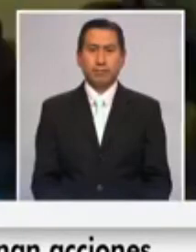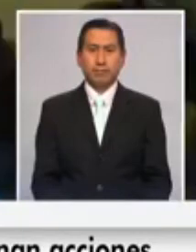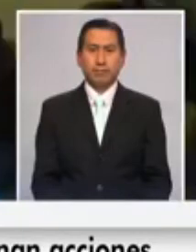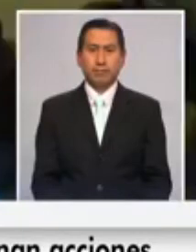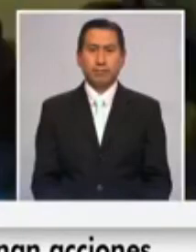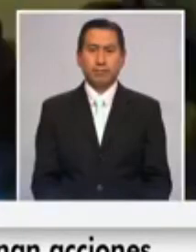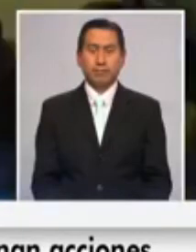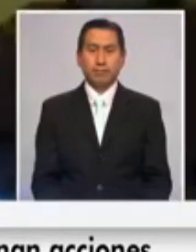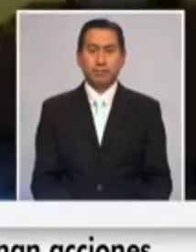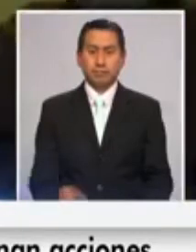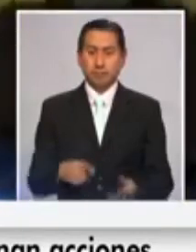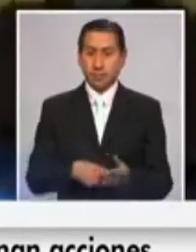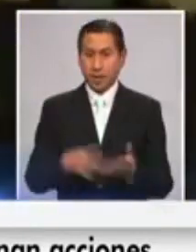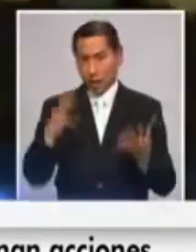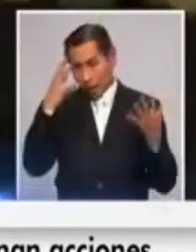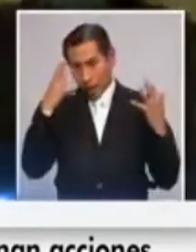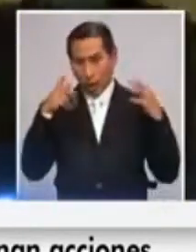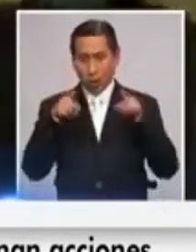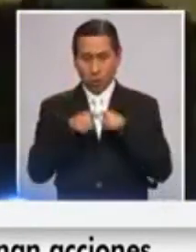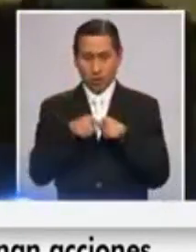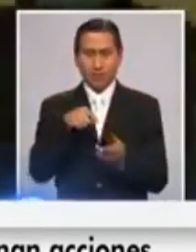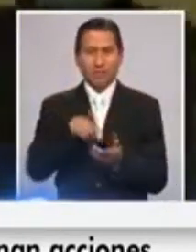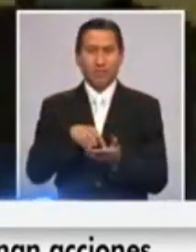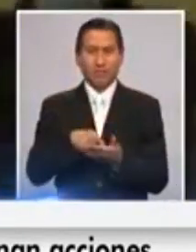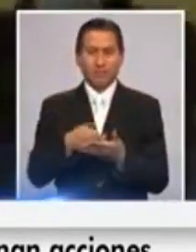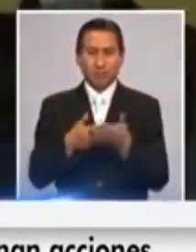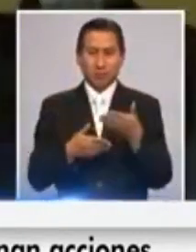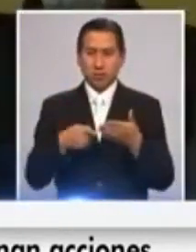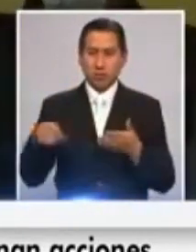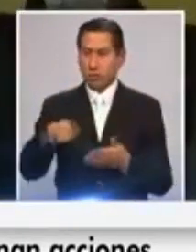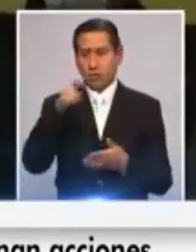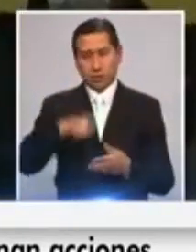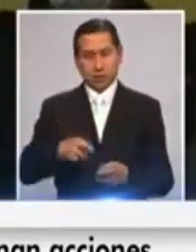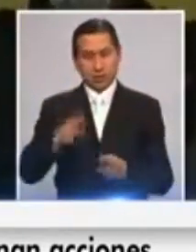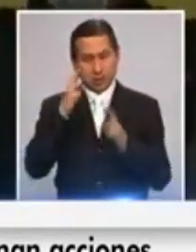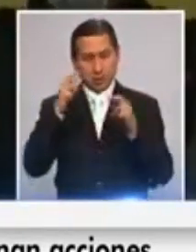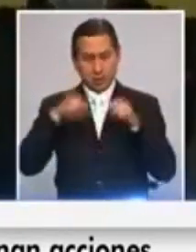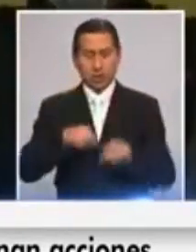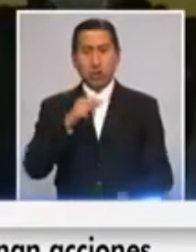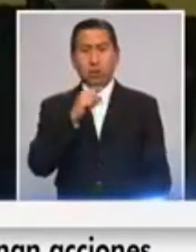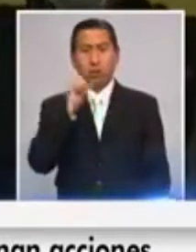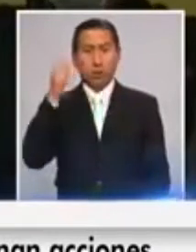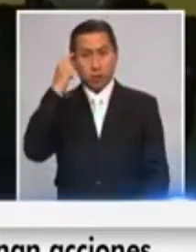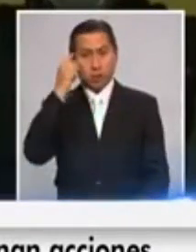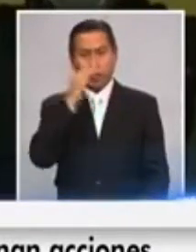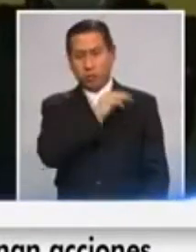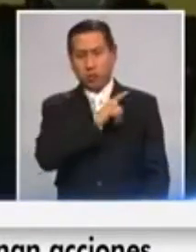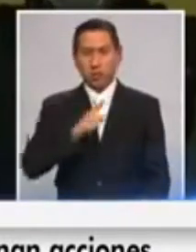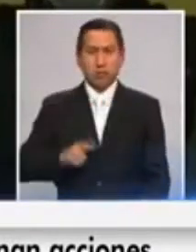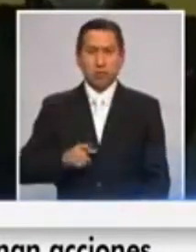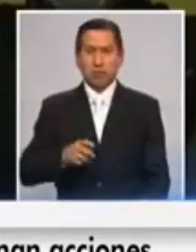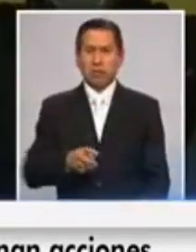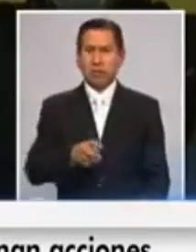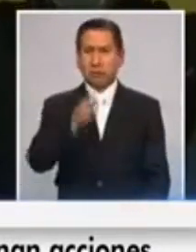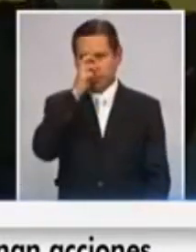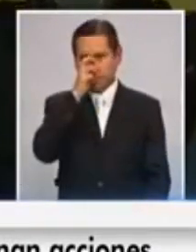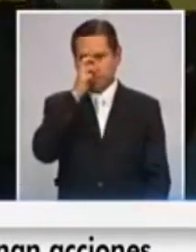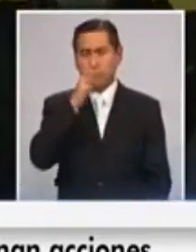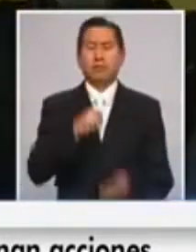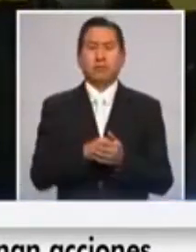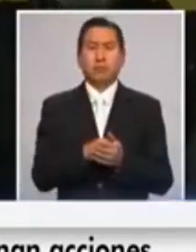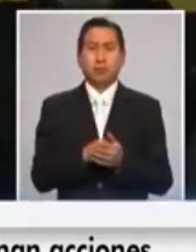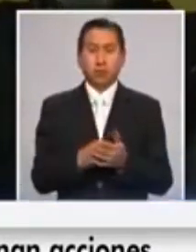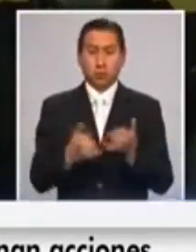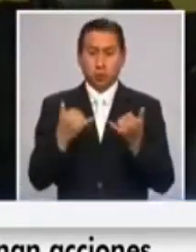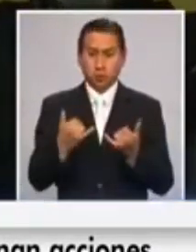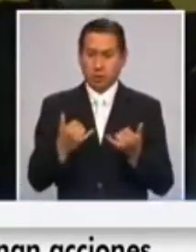Estos acuerdos que hemos llegado deben ser cumplidos por el gobierno municipal de forma estricta. Por lo tanto, desde hoy